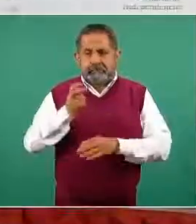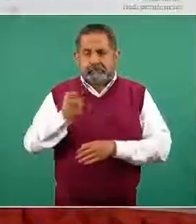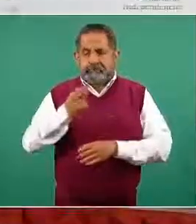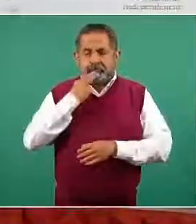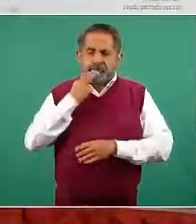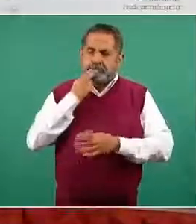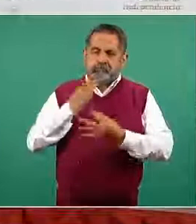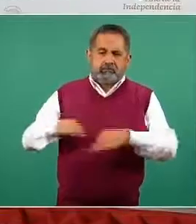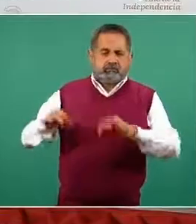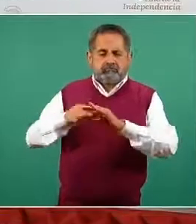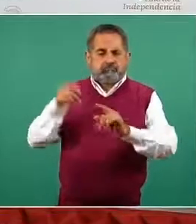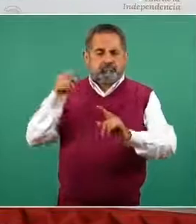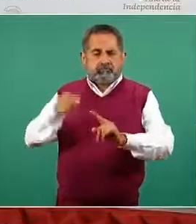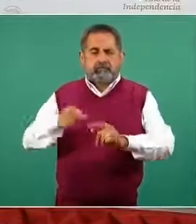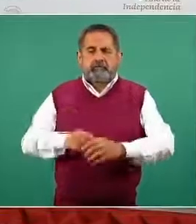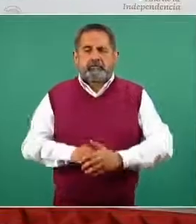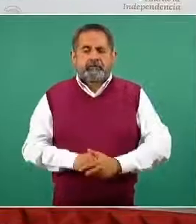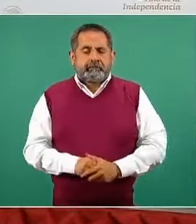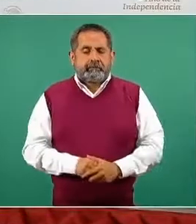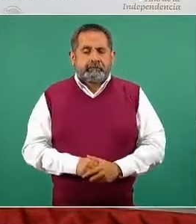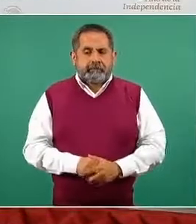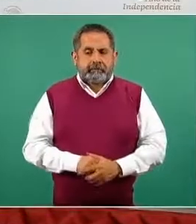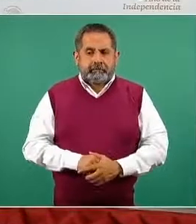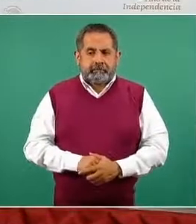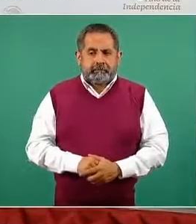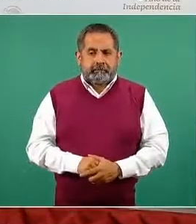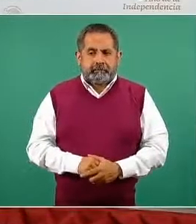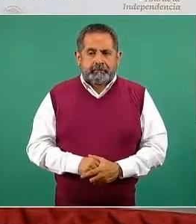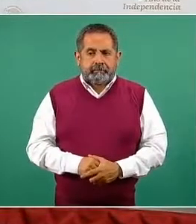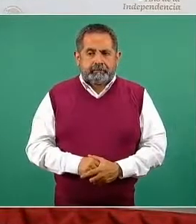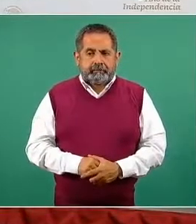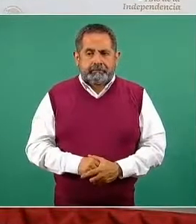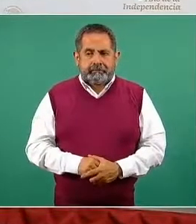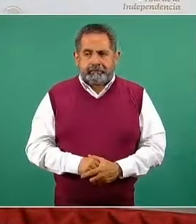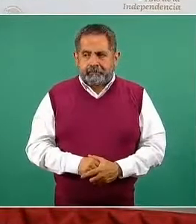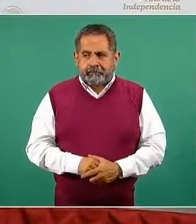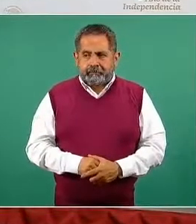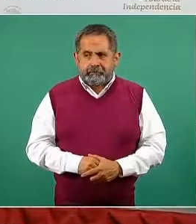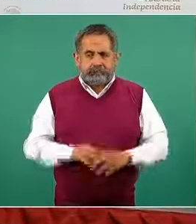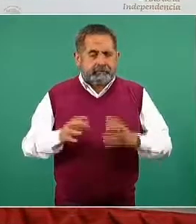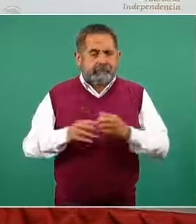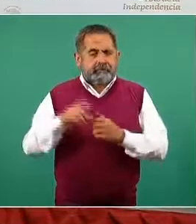esto es muy, muy importante.